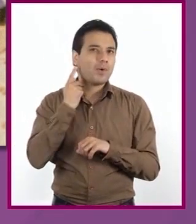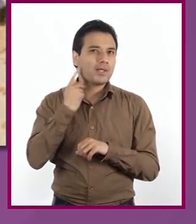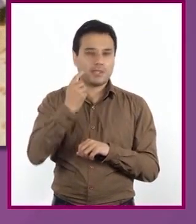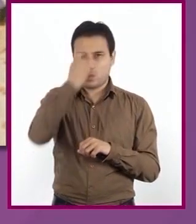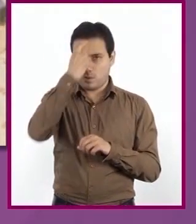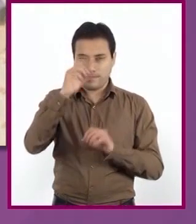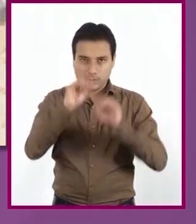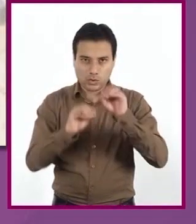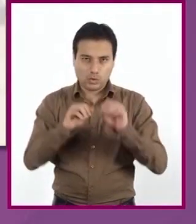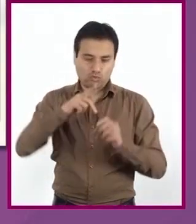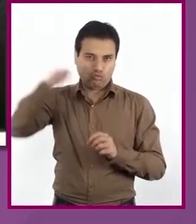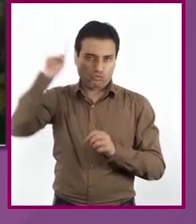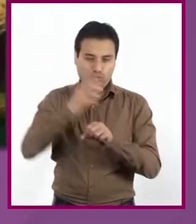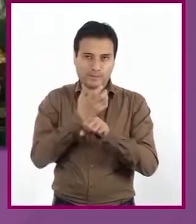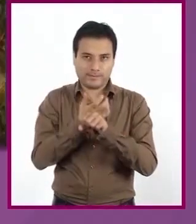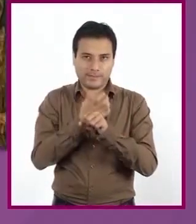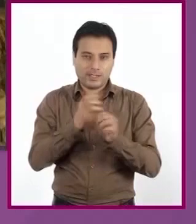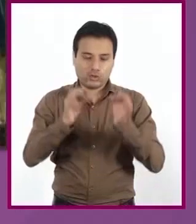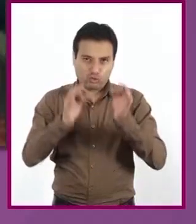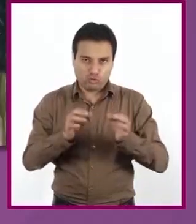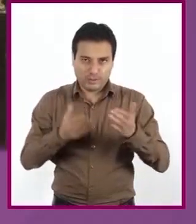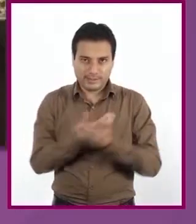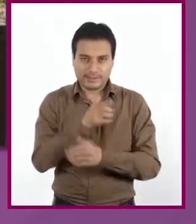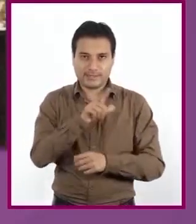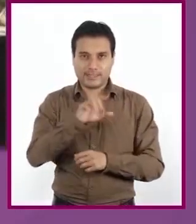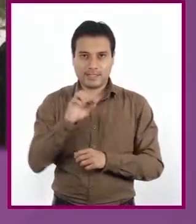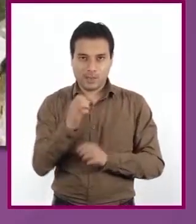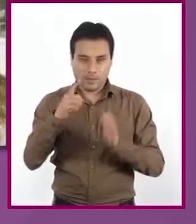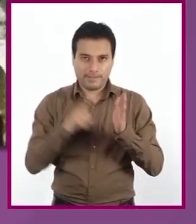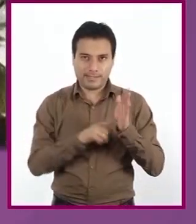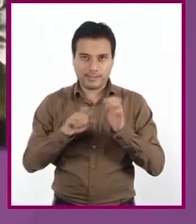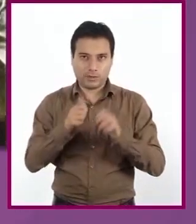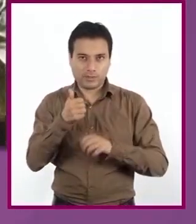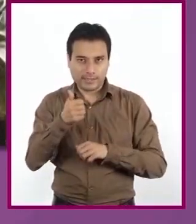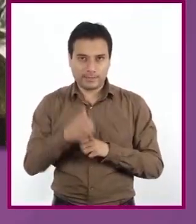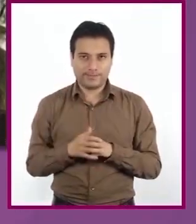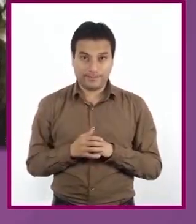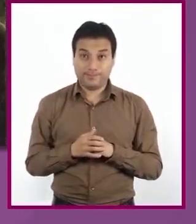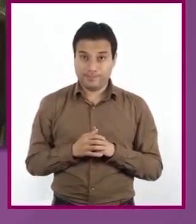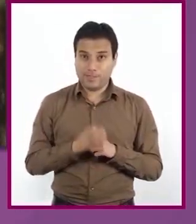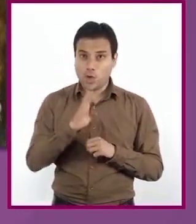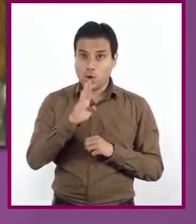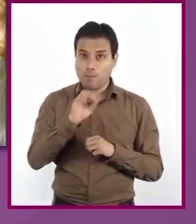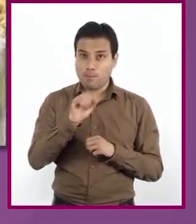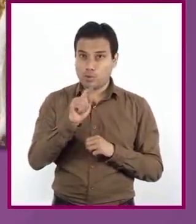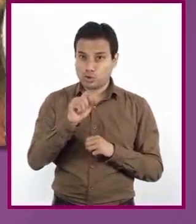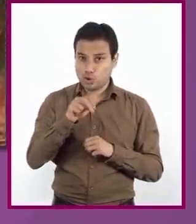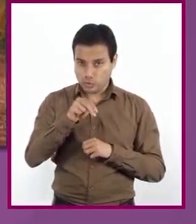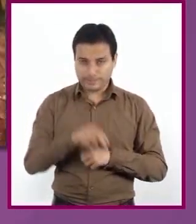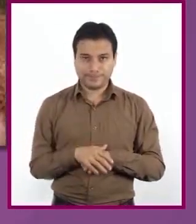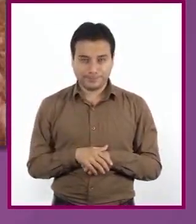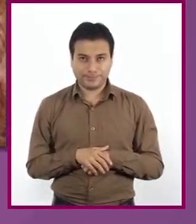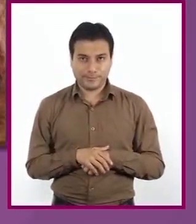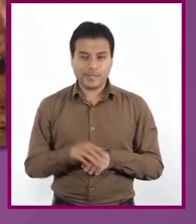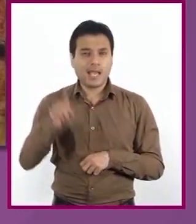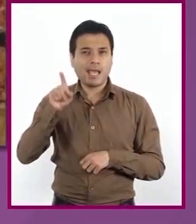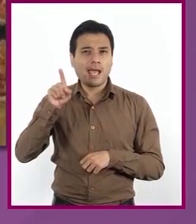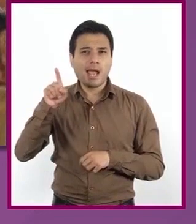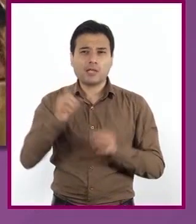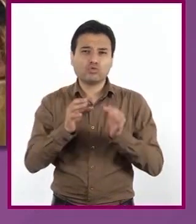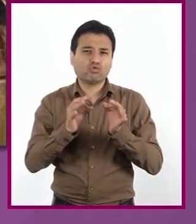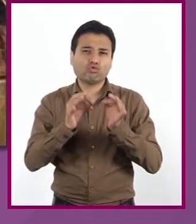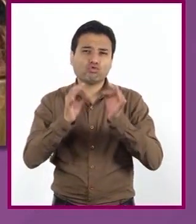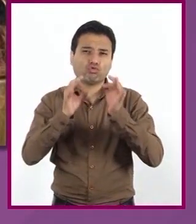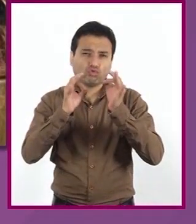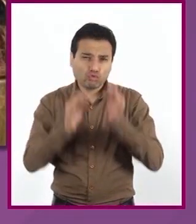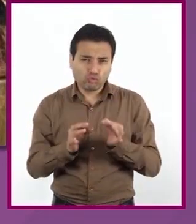norteamericano que nació el 17 de enero de 1706 en Boston. Sin embargo, pasó la mayor parte de su vida